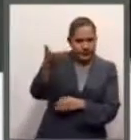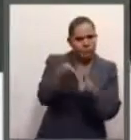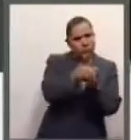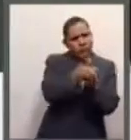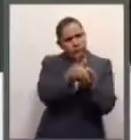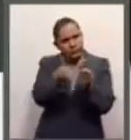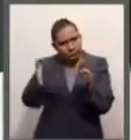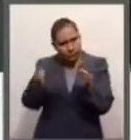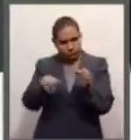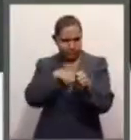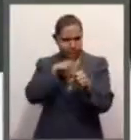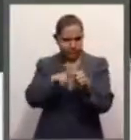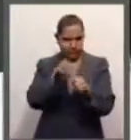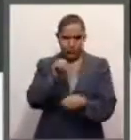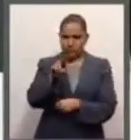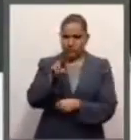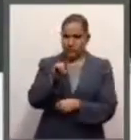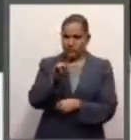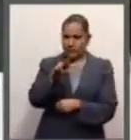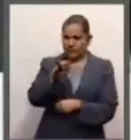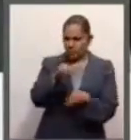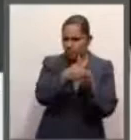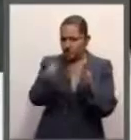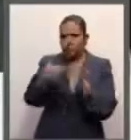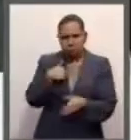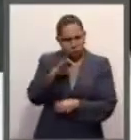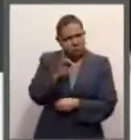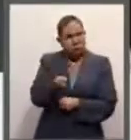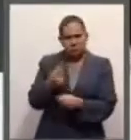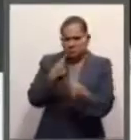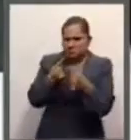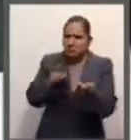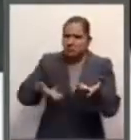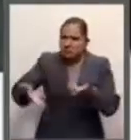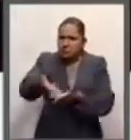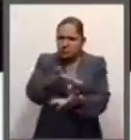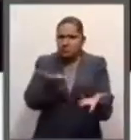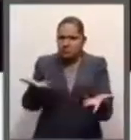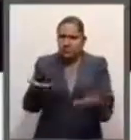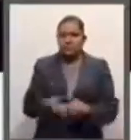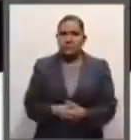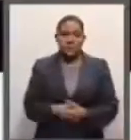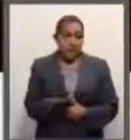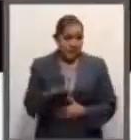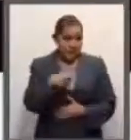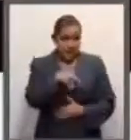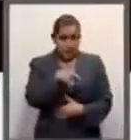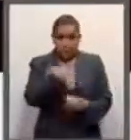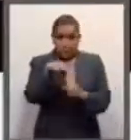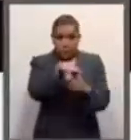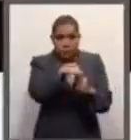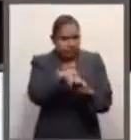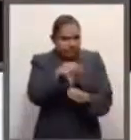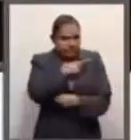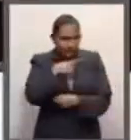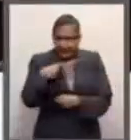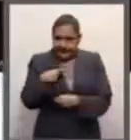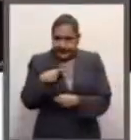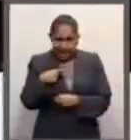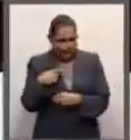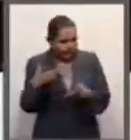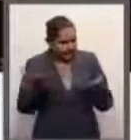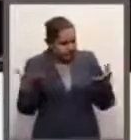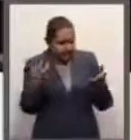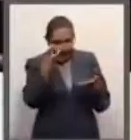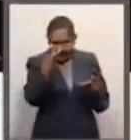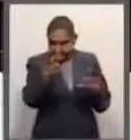ordinario de sesiones. Bueno, la votación es tal cual, pero en lo que nunca vamos